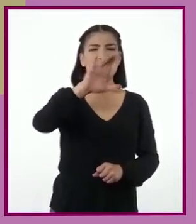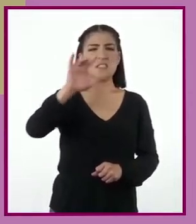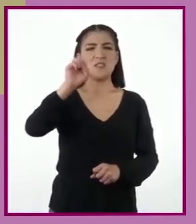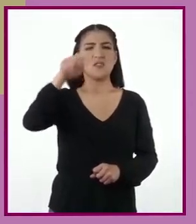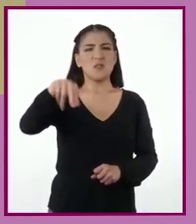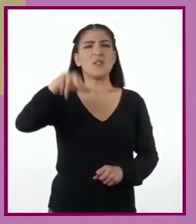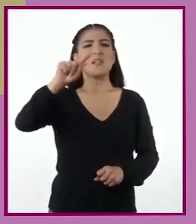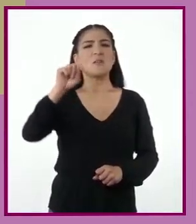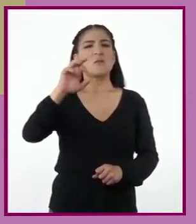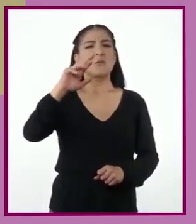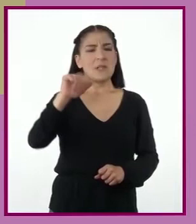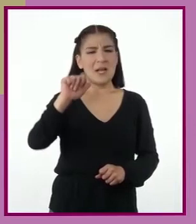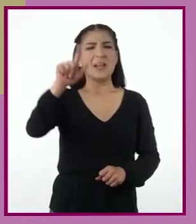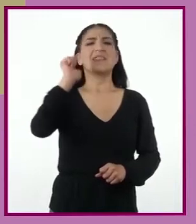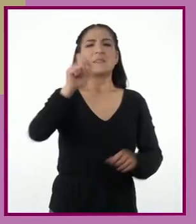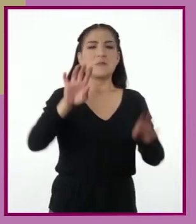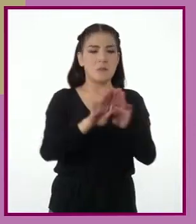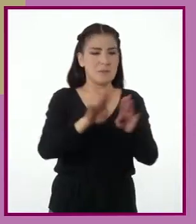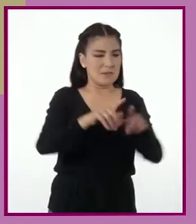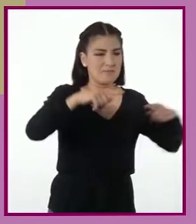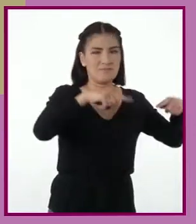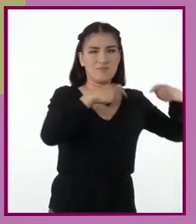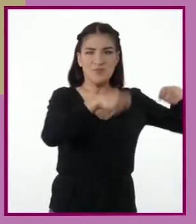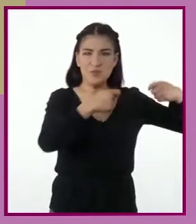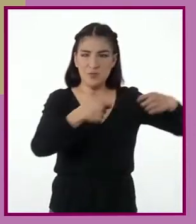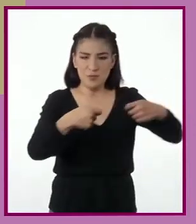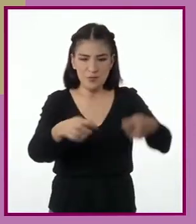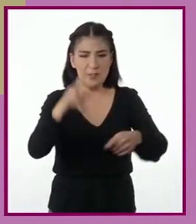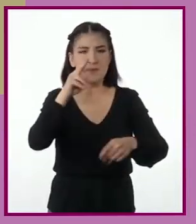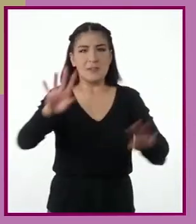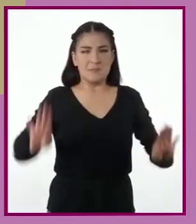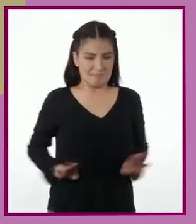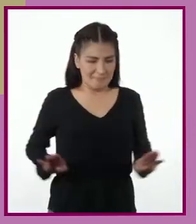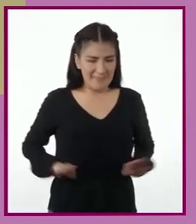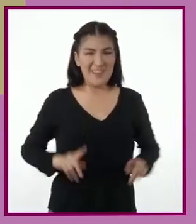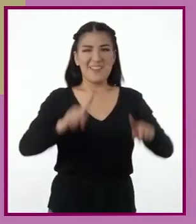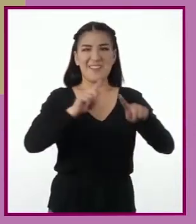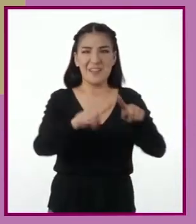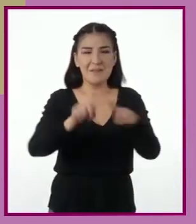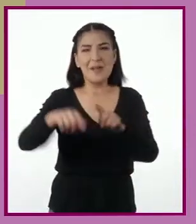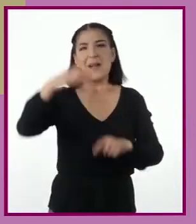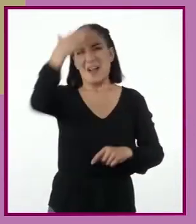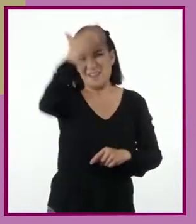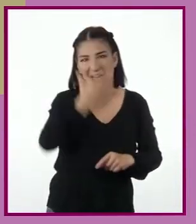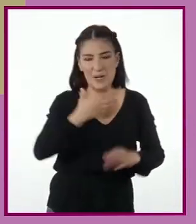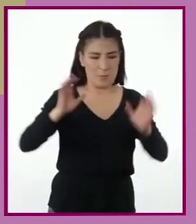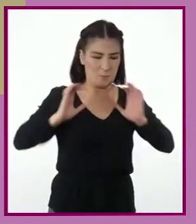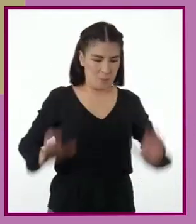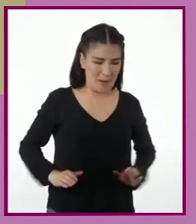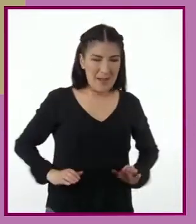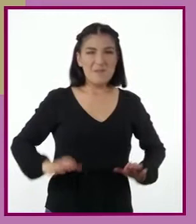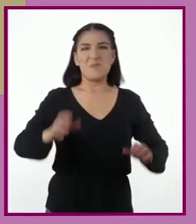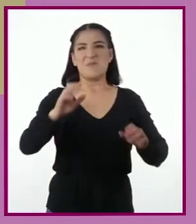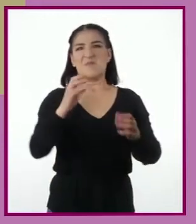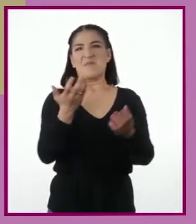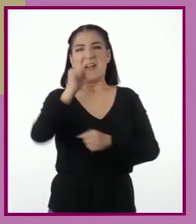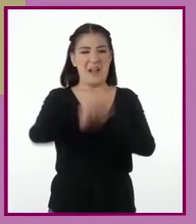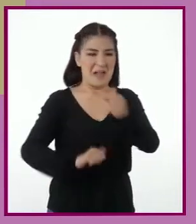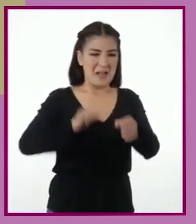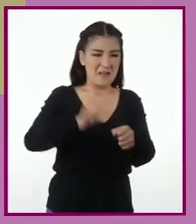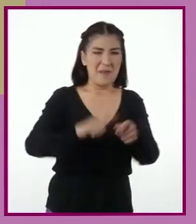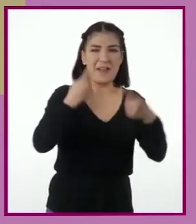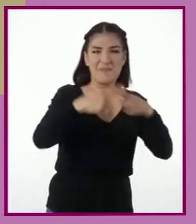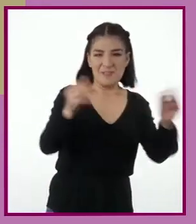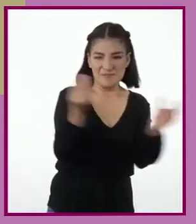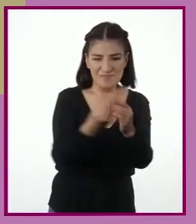variabilidad, la cual se observa en las diferentes características que muestran entre sí los organismos de una misma especie y que